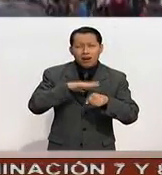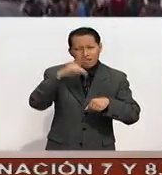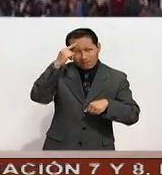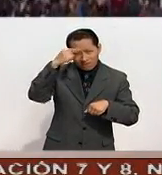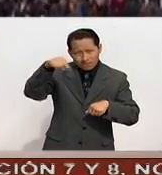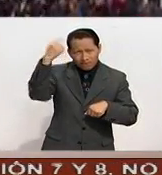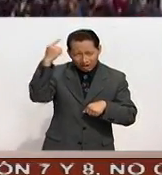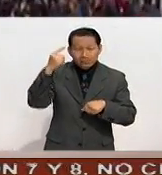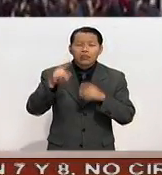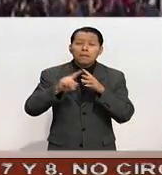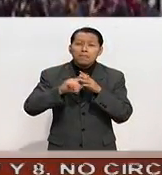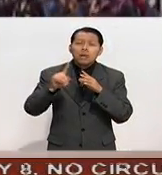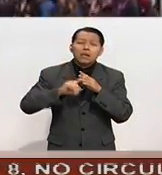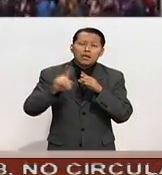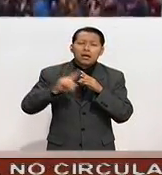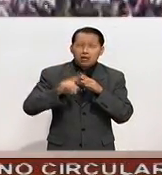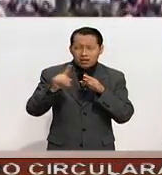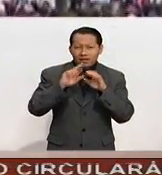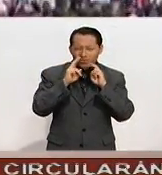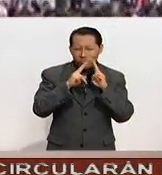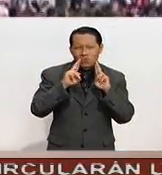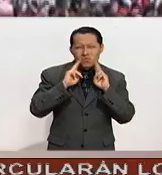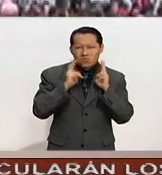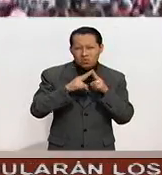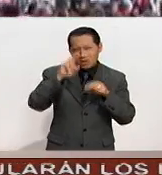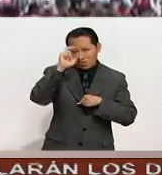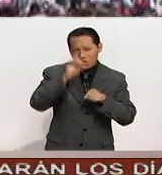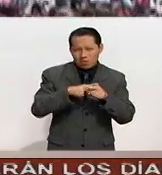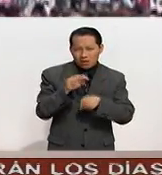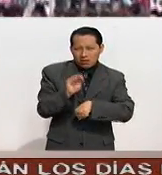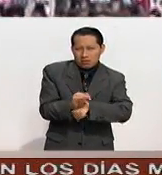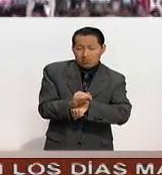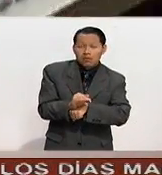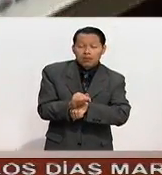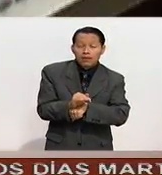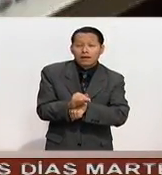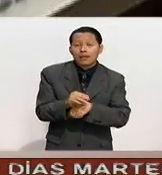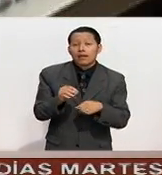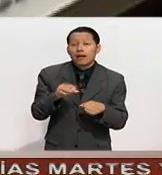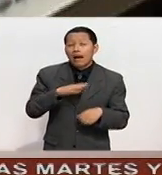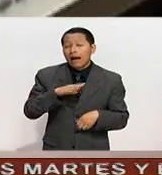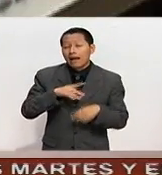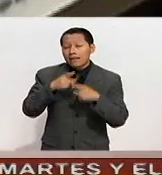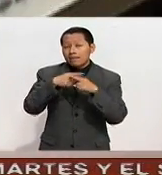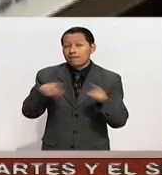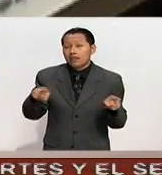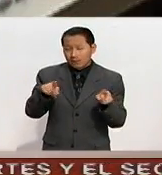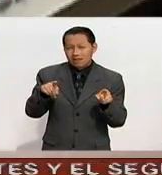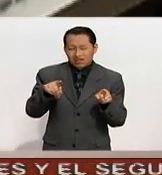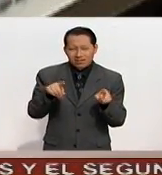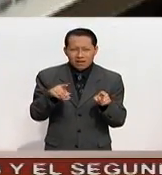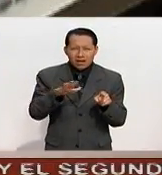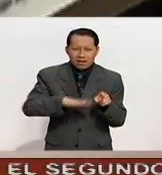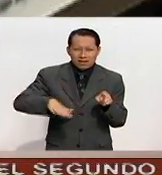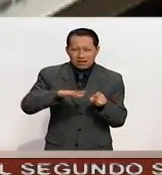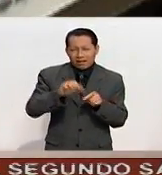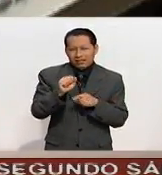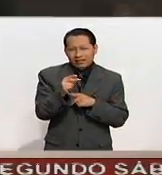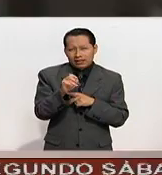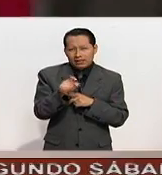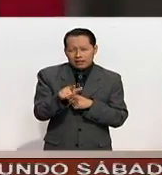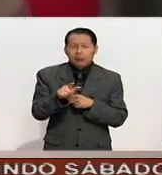a los migrantes que forman parte de la Unión Europea, aunque el Reino Unido no forma parte de lo que se conoce como el espacio Schengen, que es el